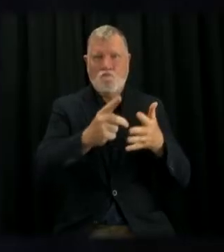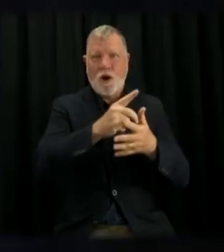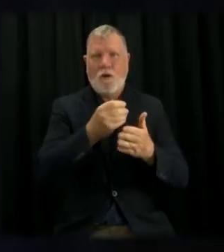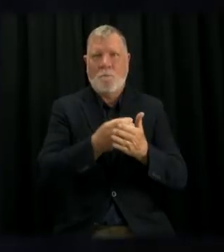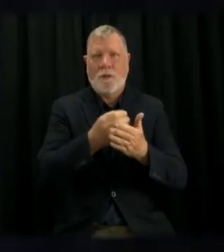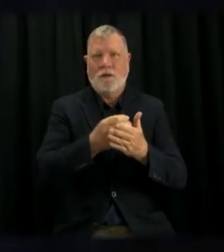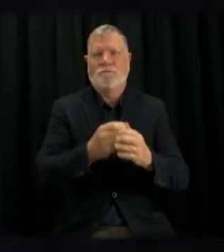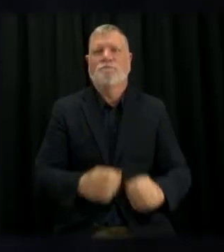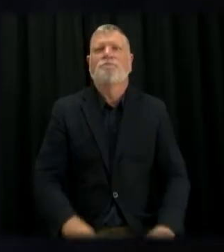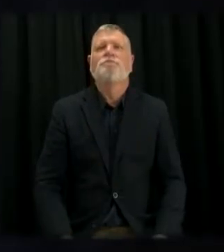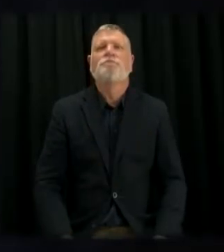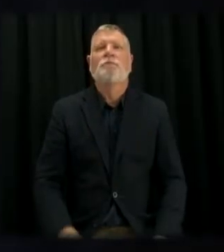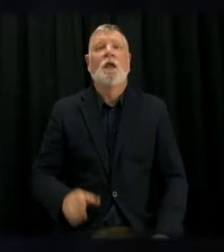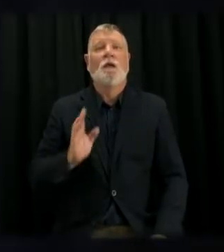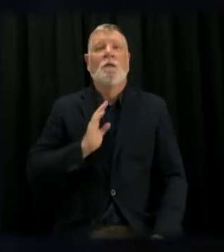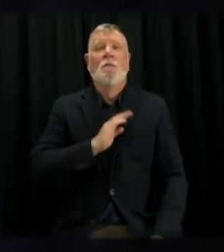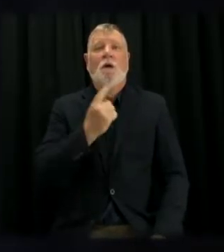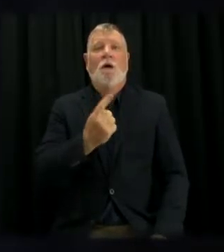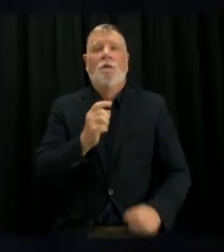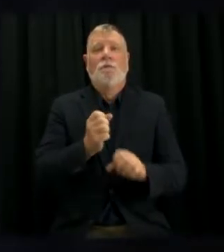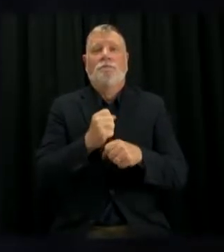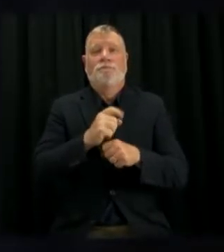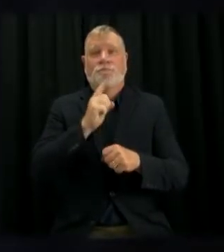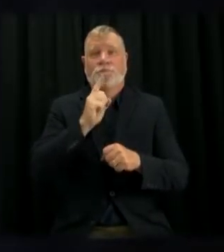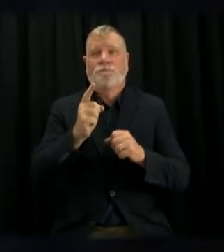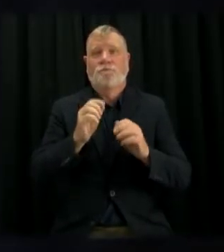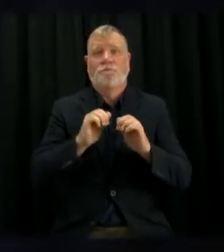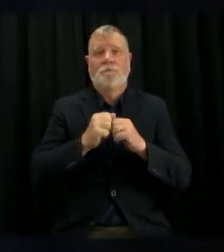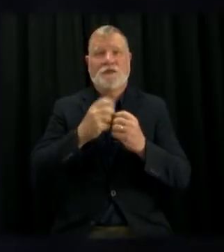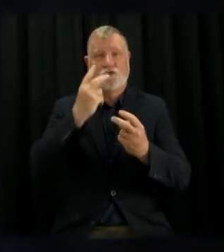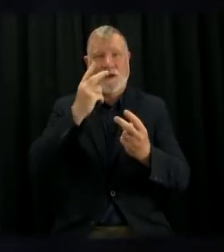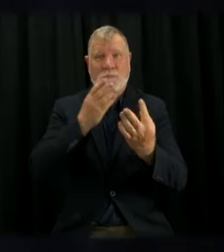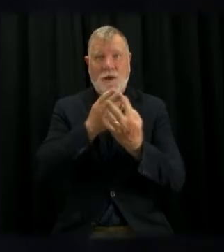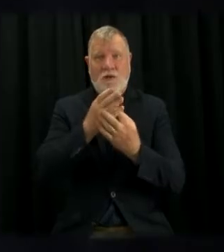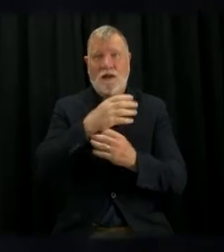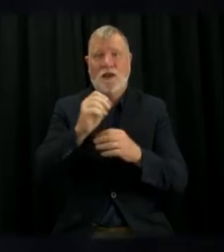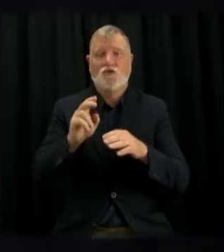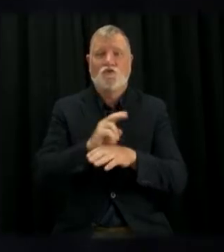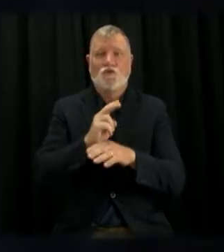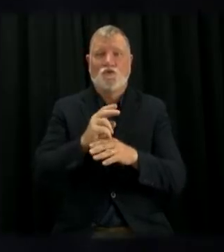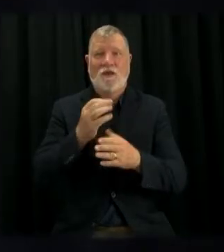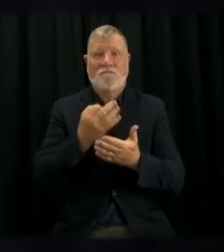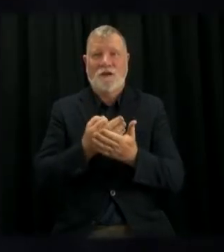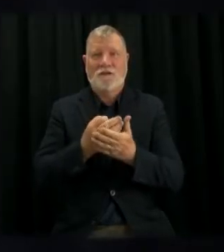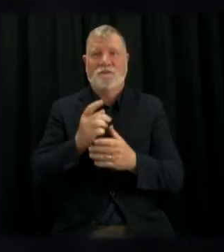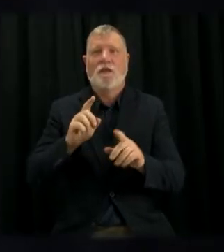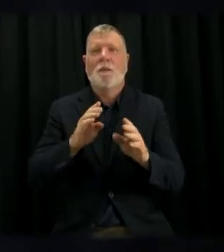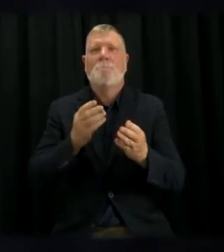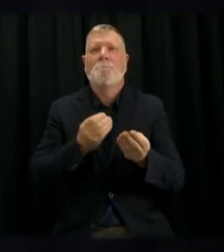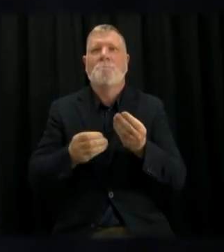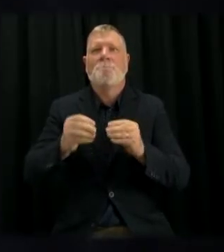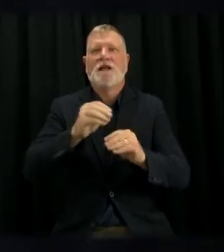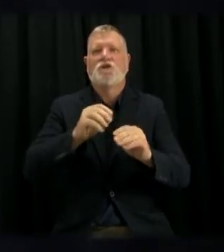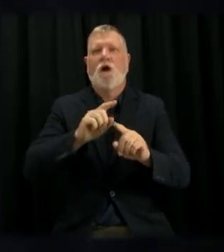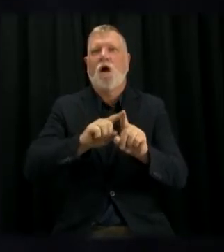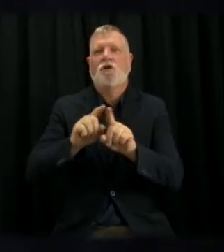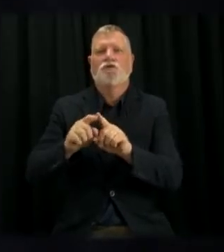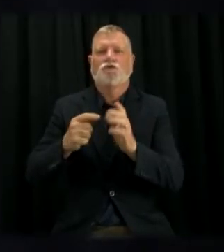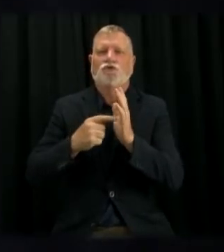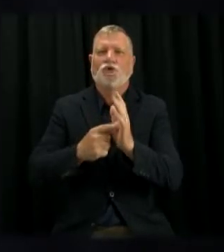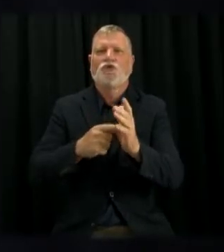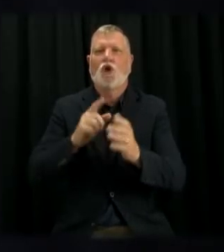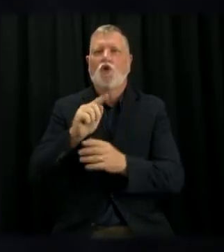que se necesitan. La Junta también se asegura de que, además de asegurarse de la transparencia y de buen uso de estos fondos,